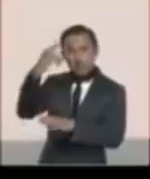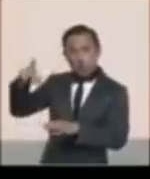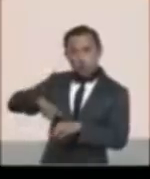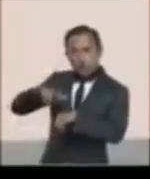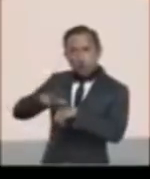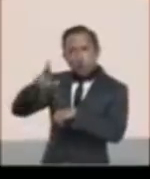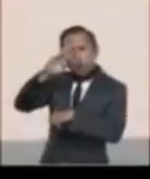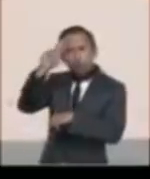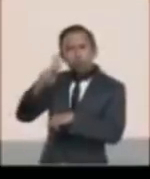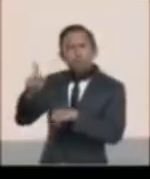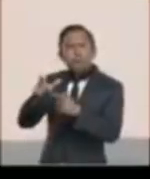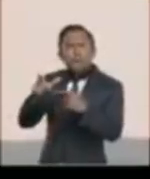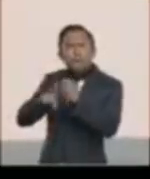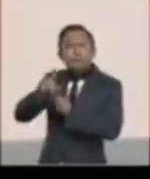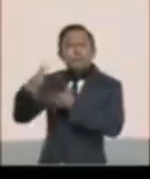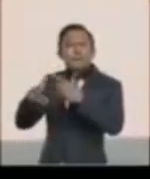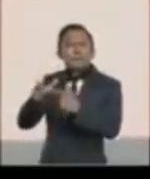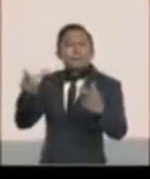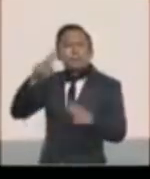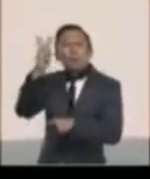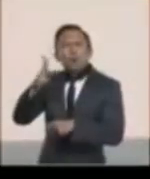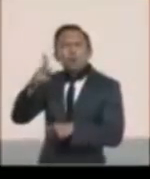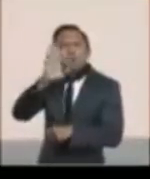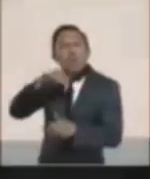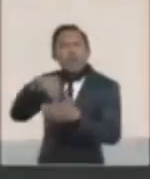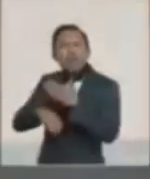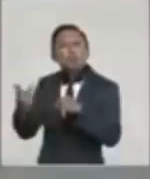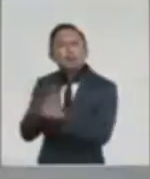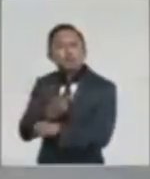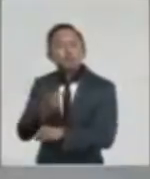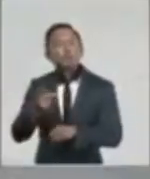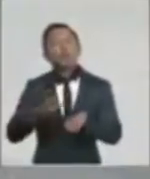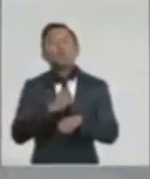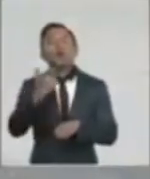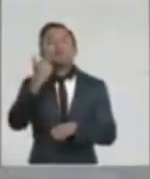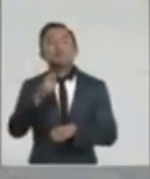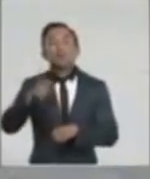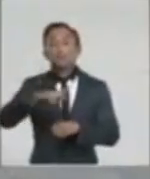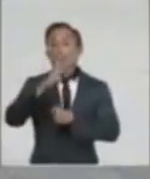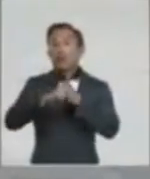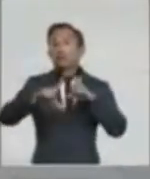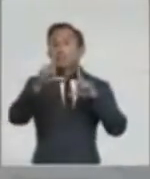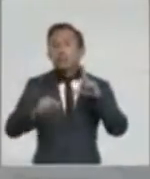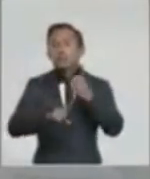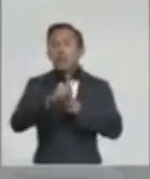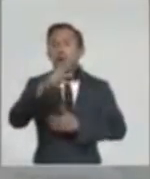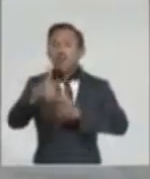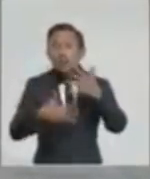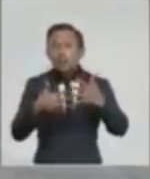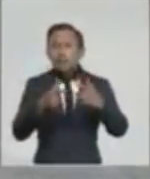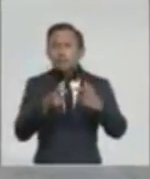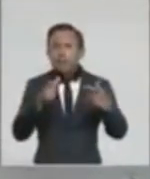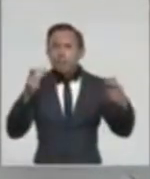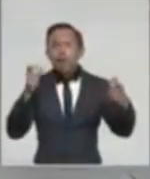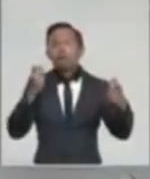política que hemos incrementado en el país o detectado en el país no ha resultado. La violencia crece porque hemos sido laxos. Hay que